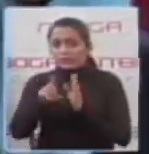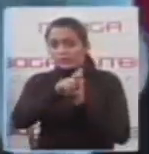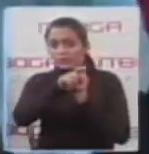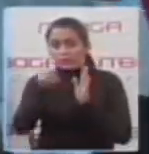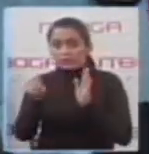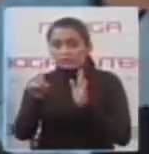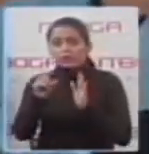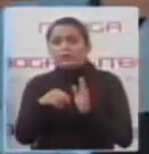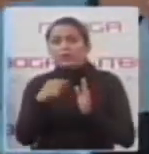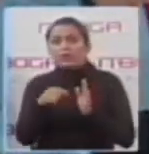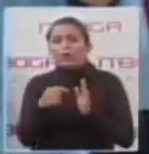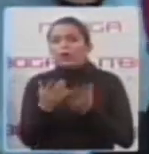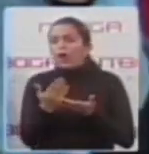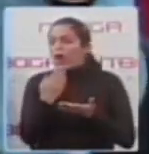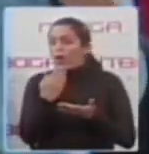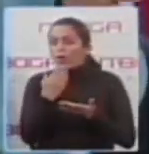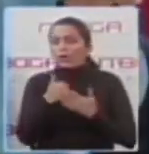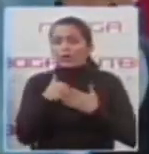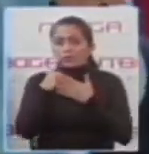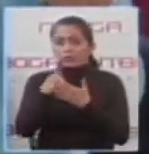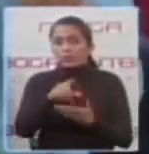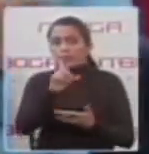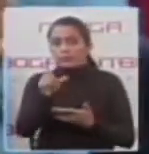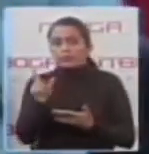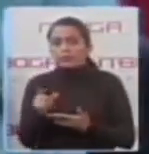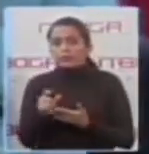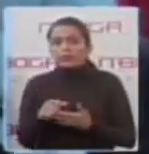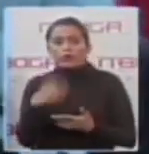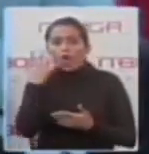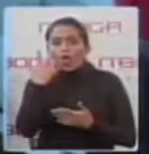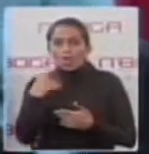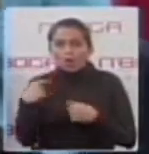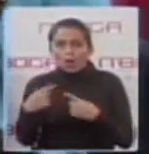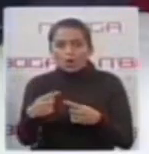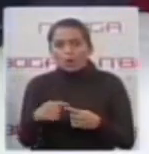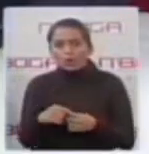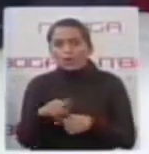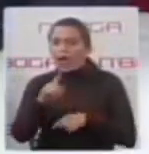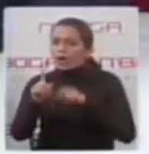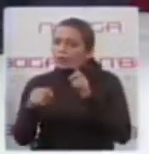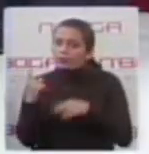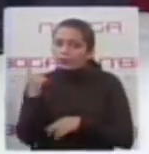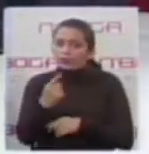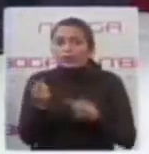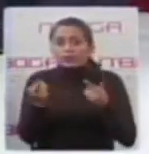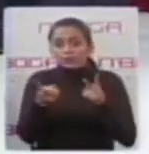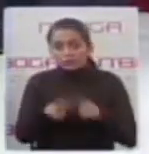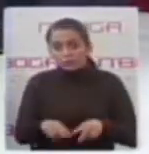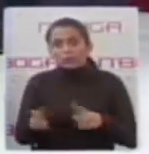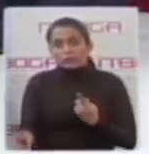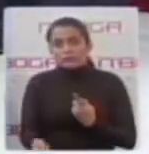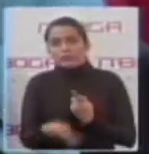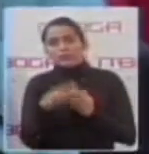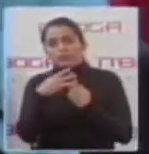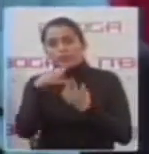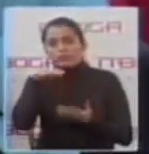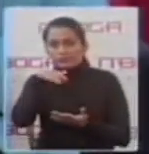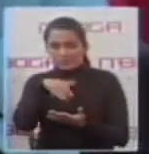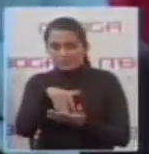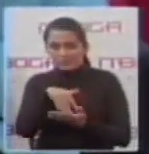son presenciales, semipresenciales y online. Y lo destacable es que esta plataforma